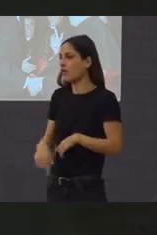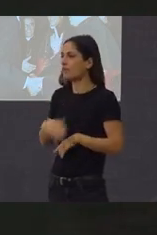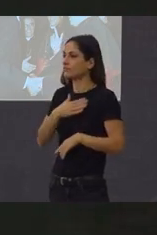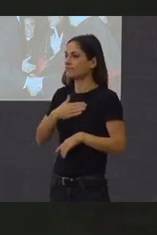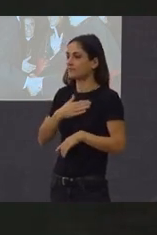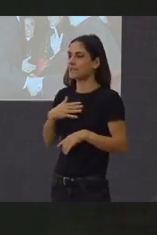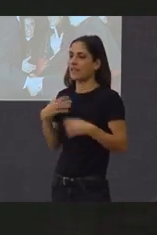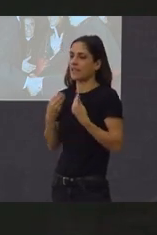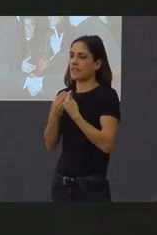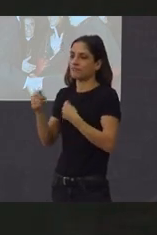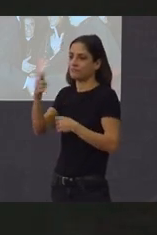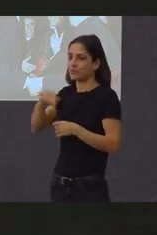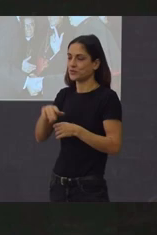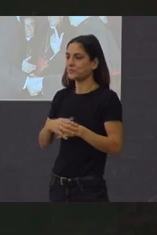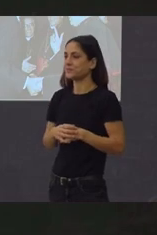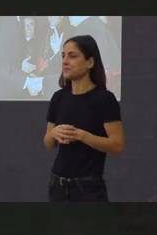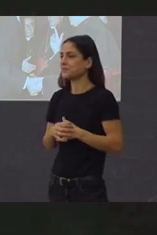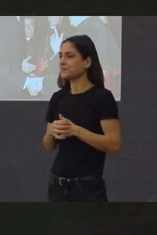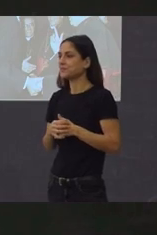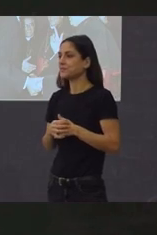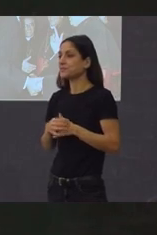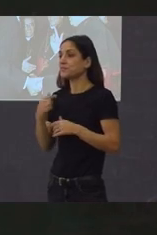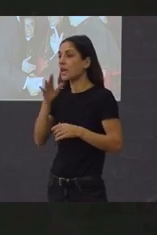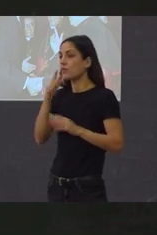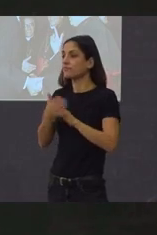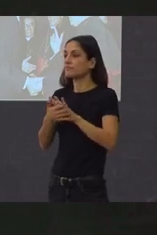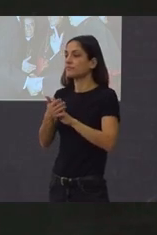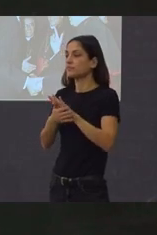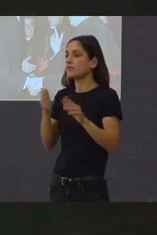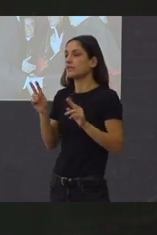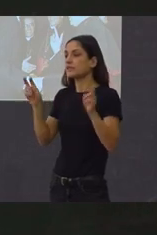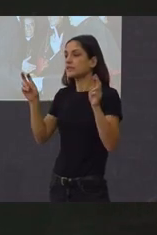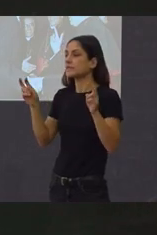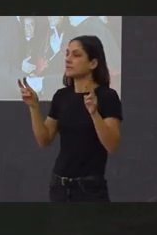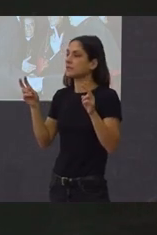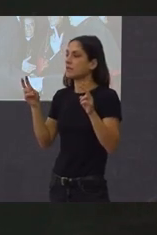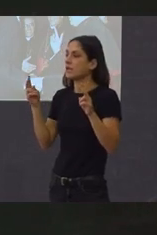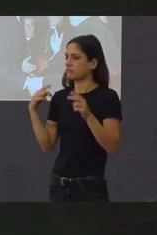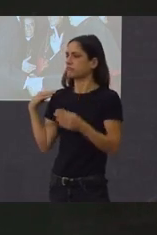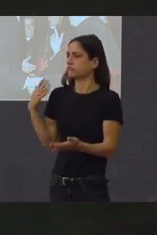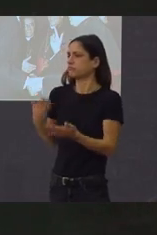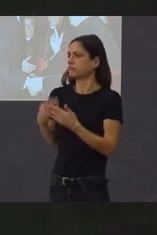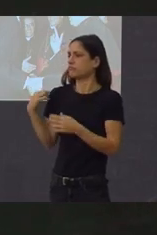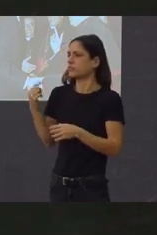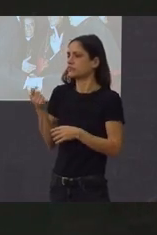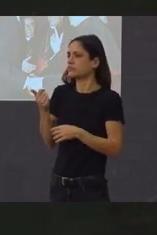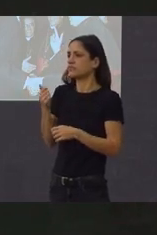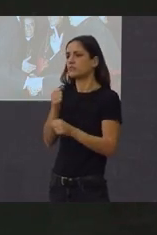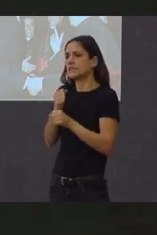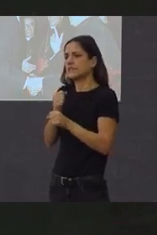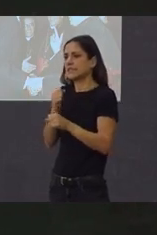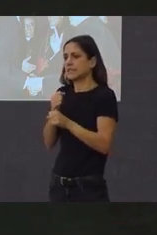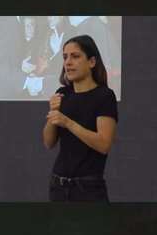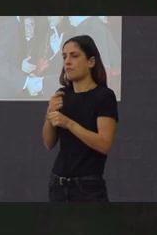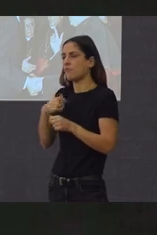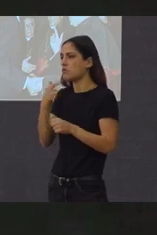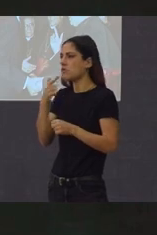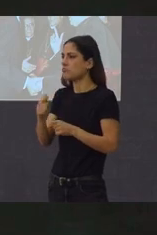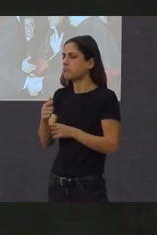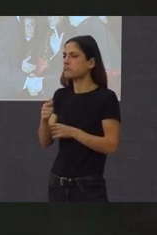vos. E vou falar, como dicían, de algo no que levamos un tempo traballando. Eu diría que sí, hai